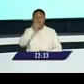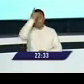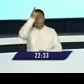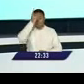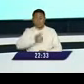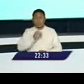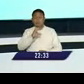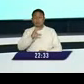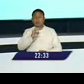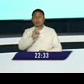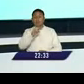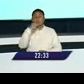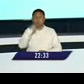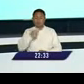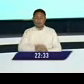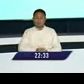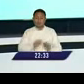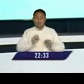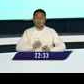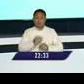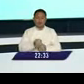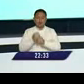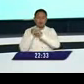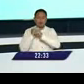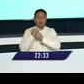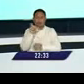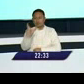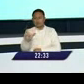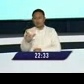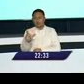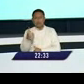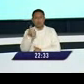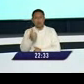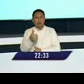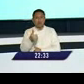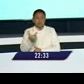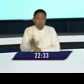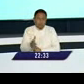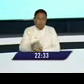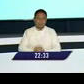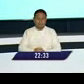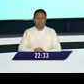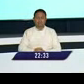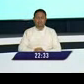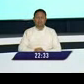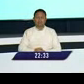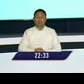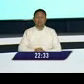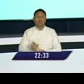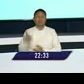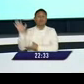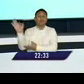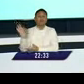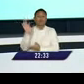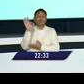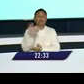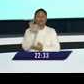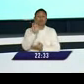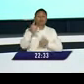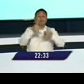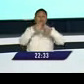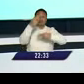del COE Nacional de retirar la obligatoriedad de presentar el carnet de vacunación. Los representantes de